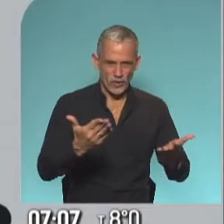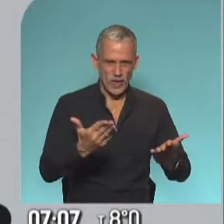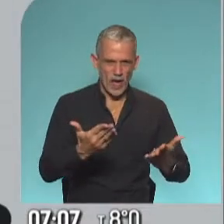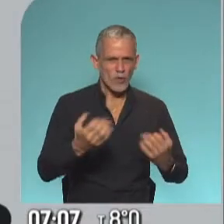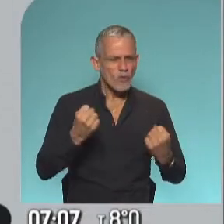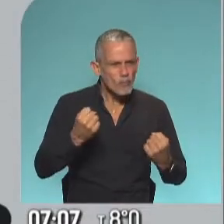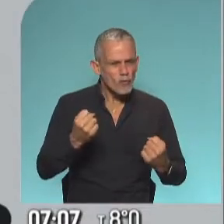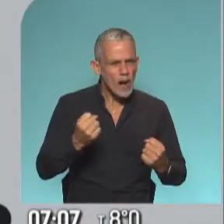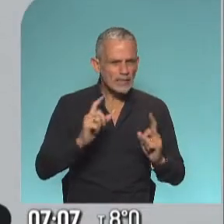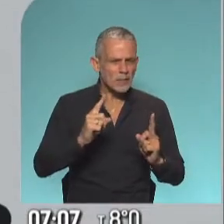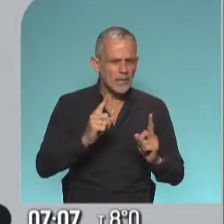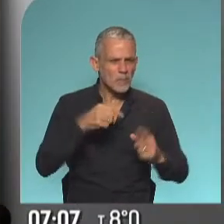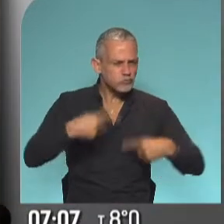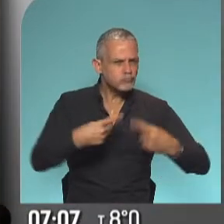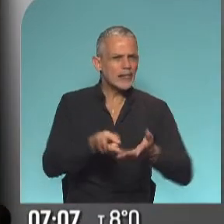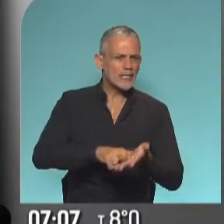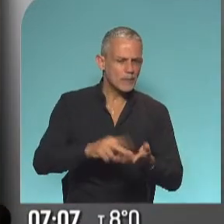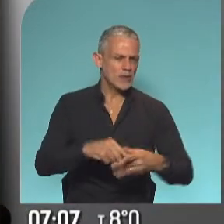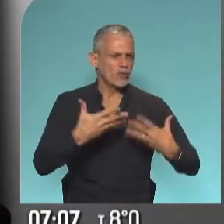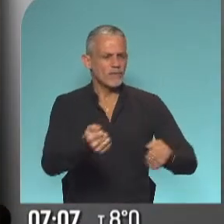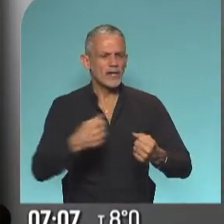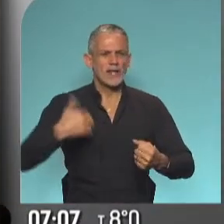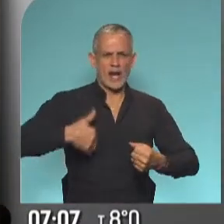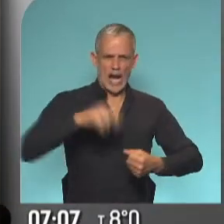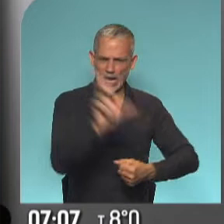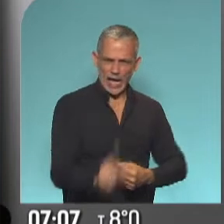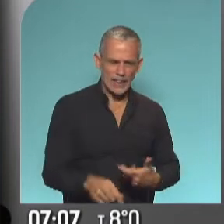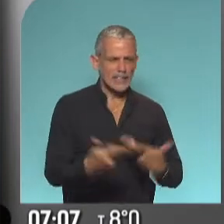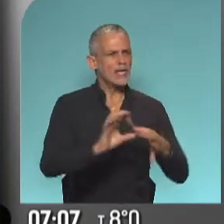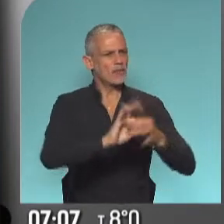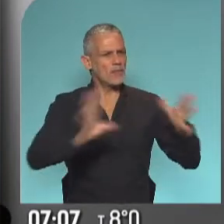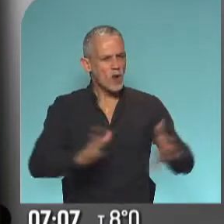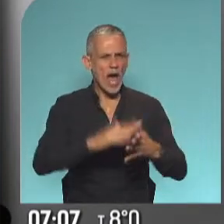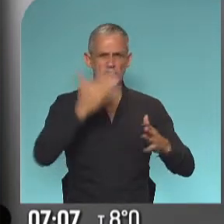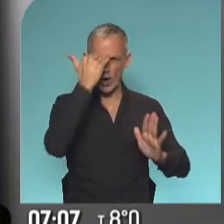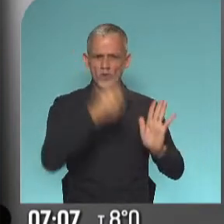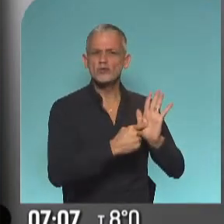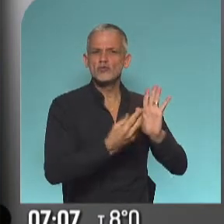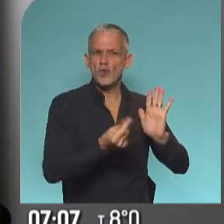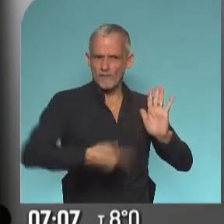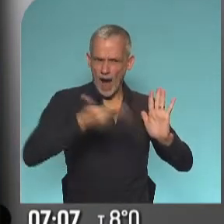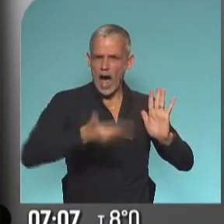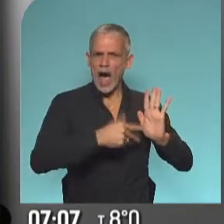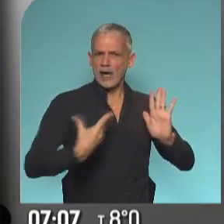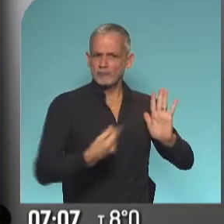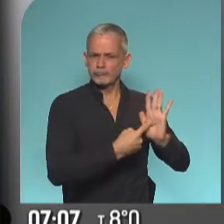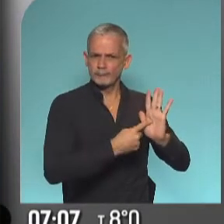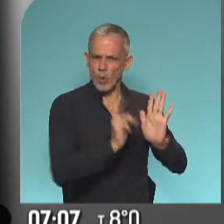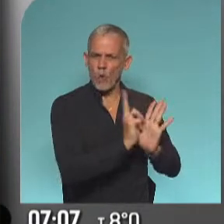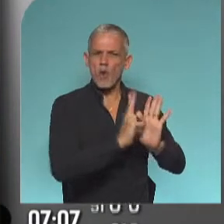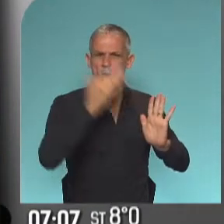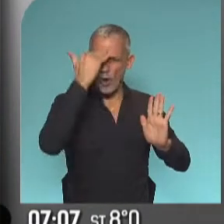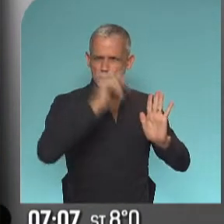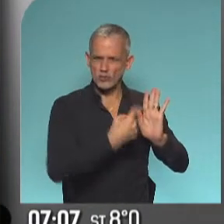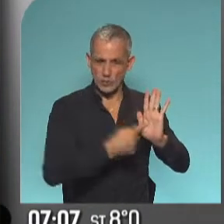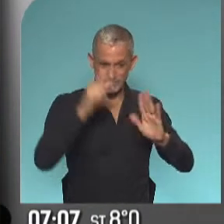los términos habituales, esto de defender la República, defender la Constitución Nacional. Es más, como vemos en